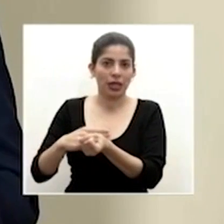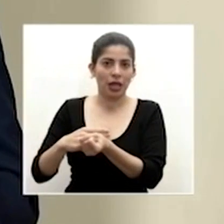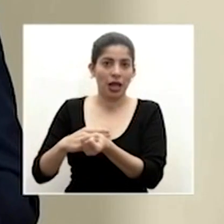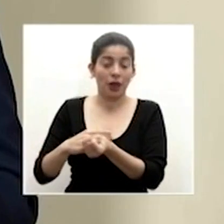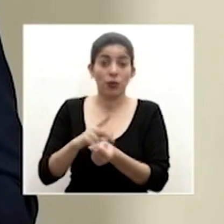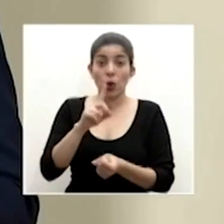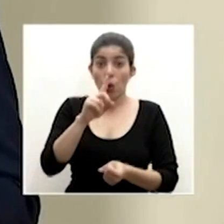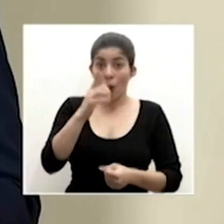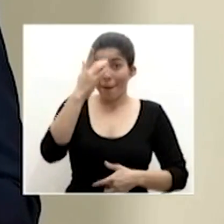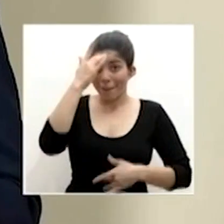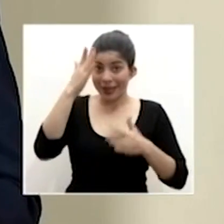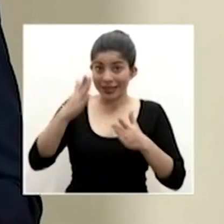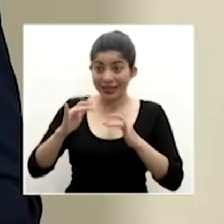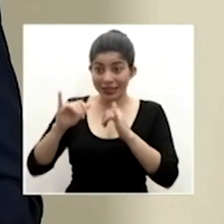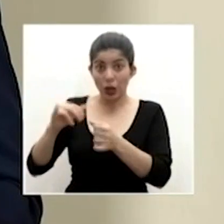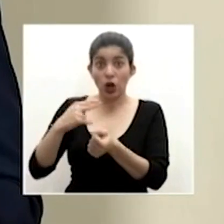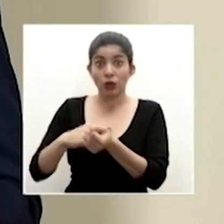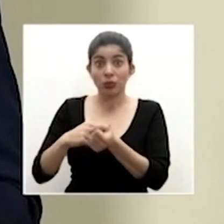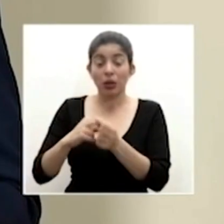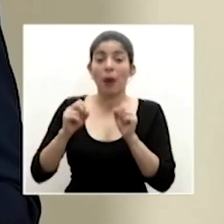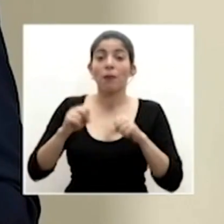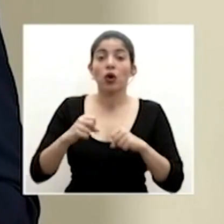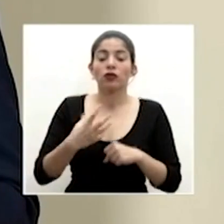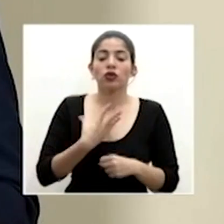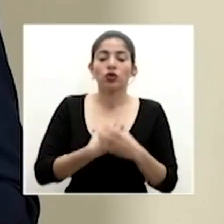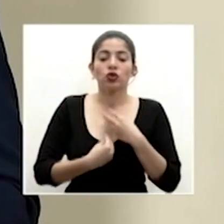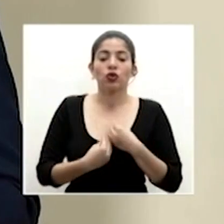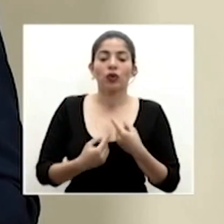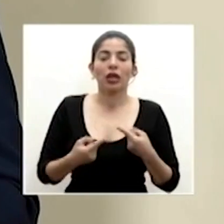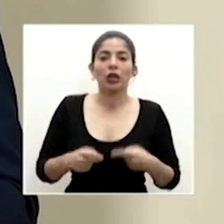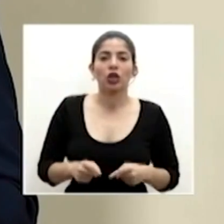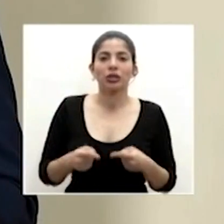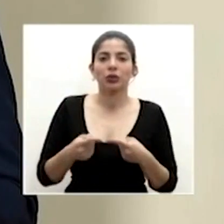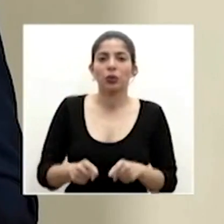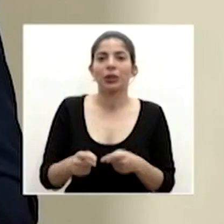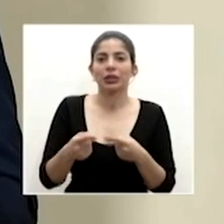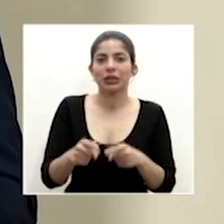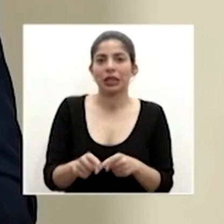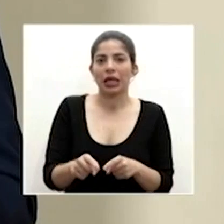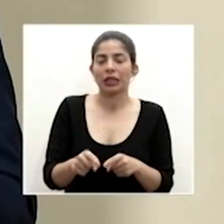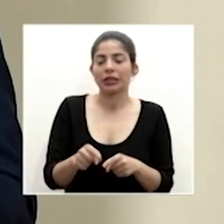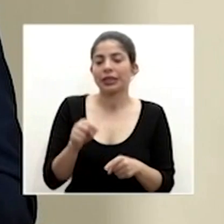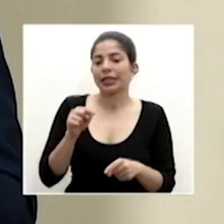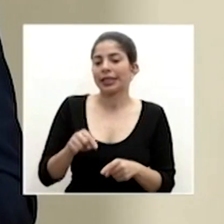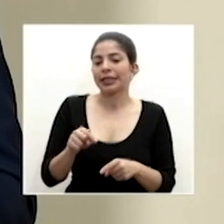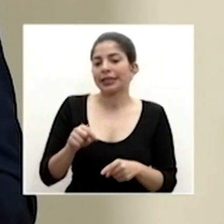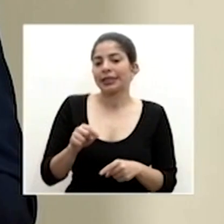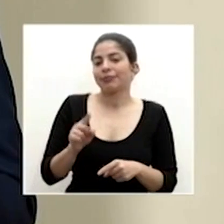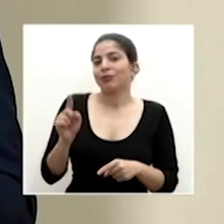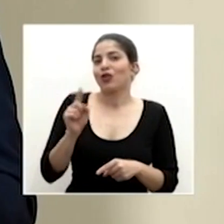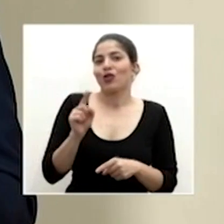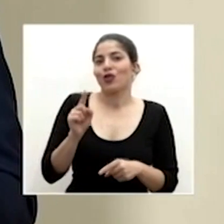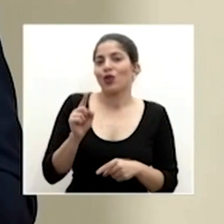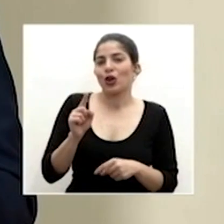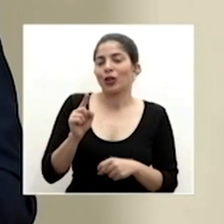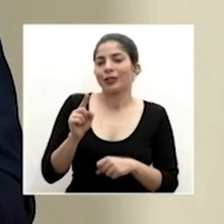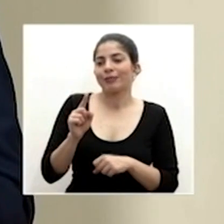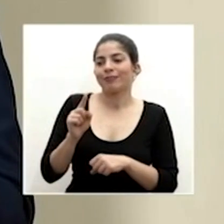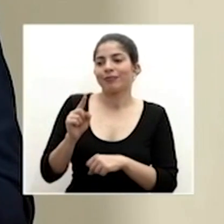Y un paciente hospitalizado puede estar sufriendo secuelas que ya no son